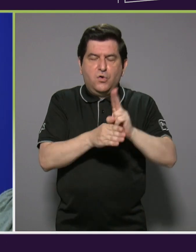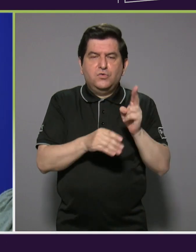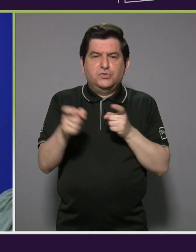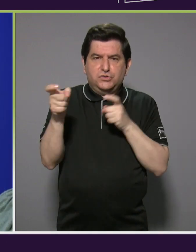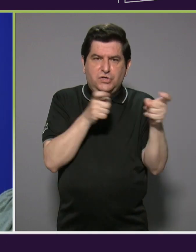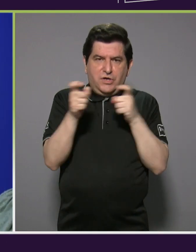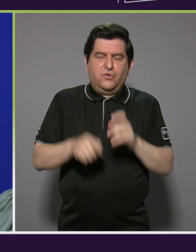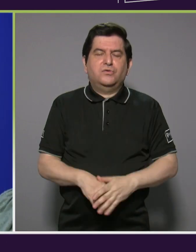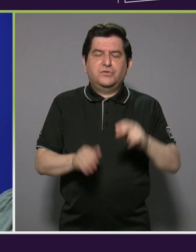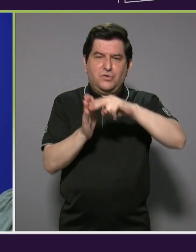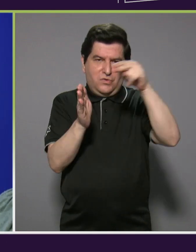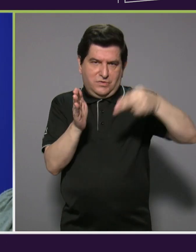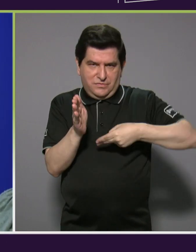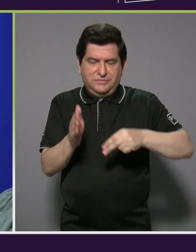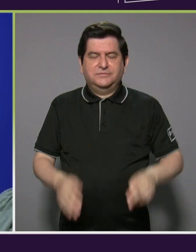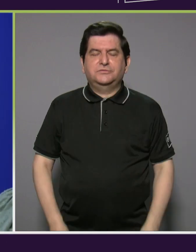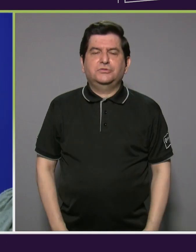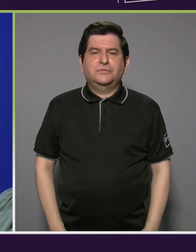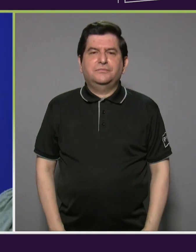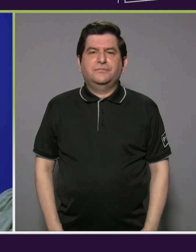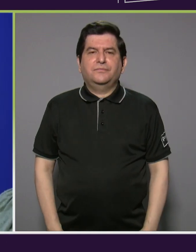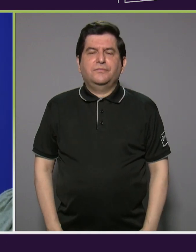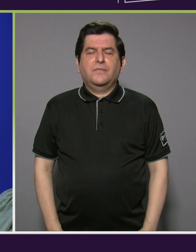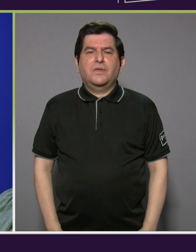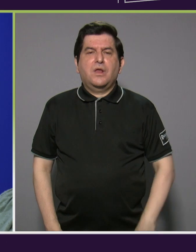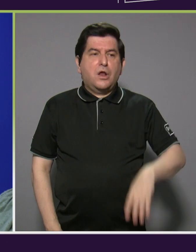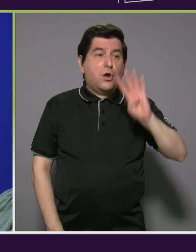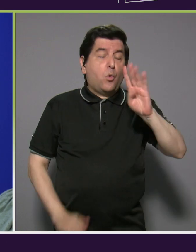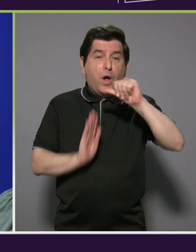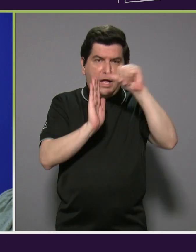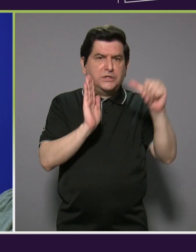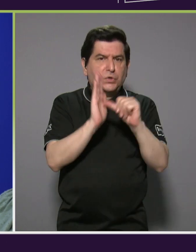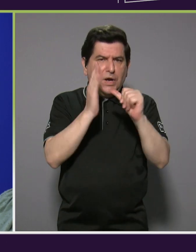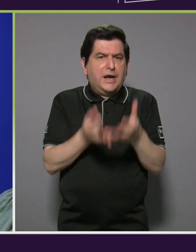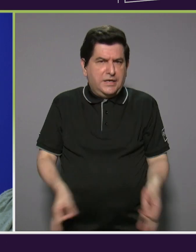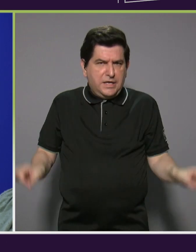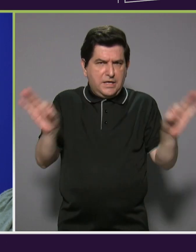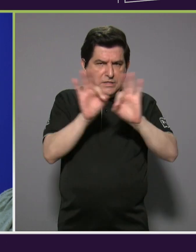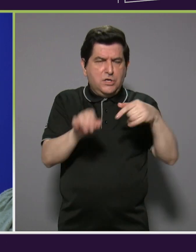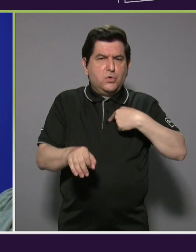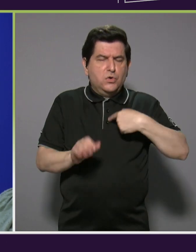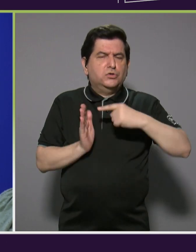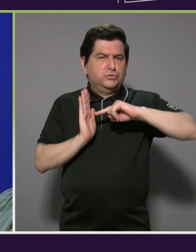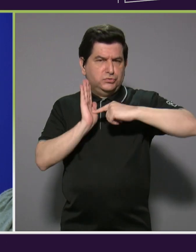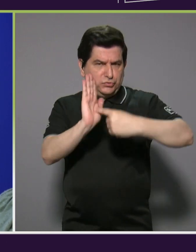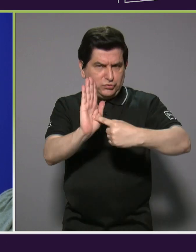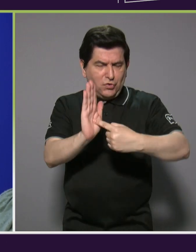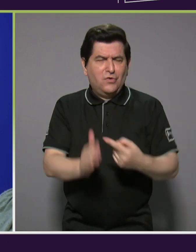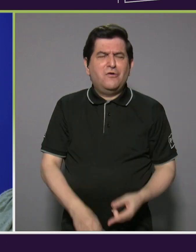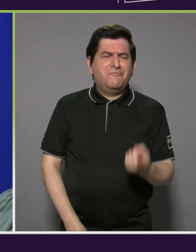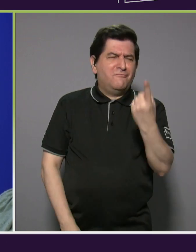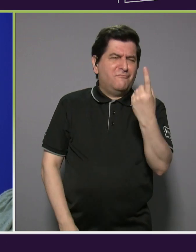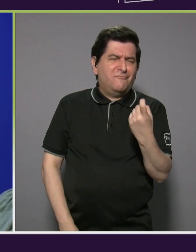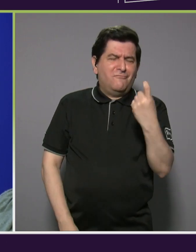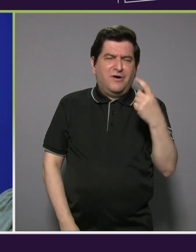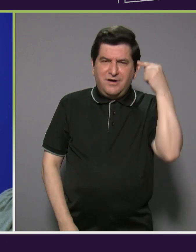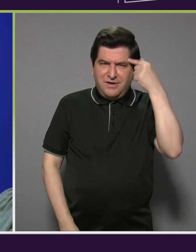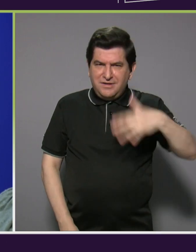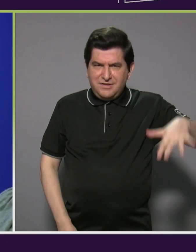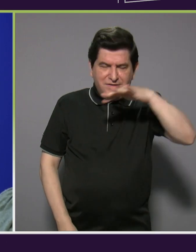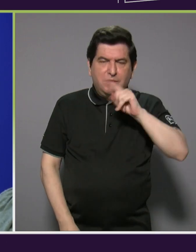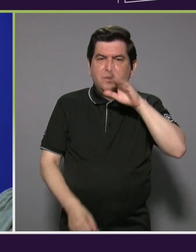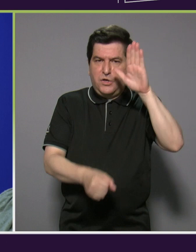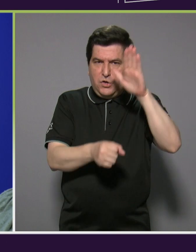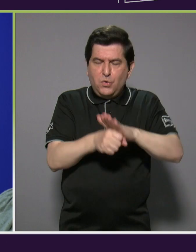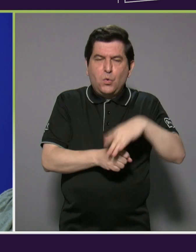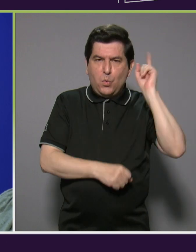de convencionalidad. Yo voy a partir de 4 artículos fundamentales que evidencian la deficiencia del Estado en el cumplimiento de